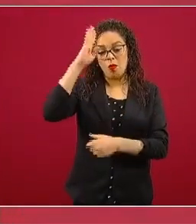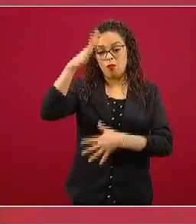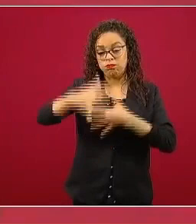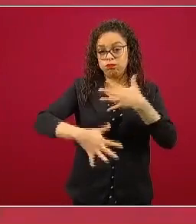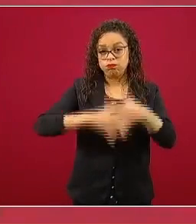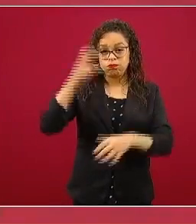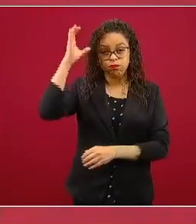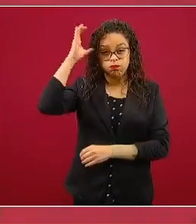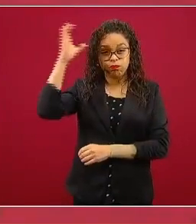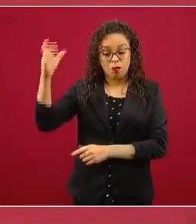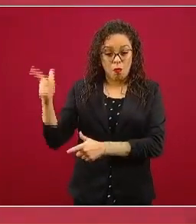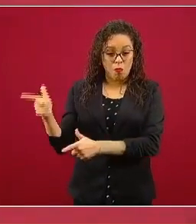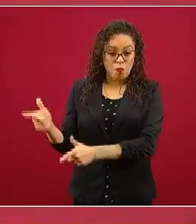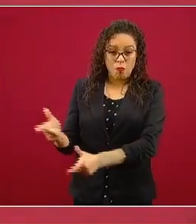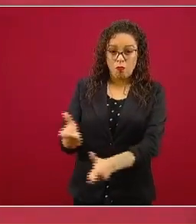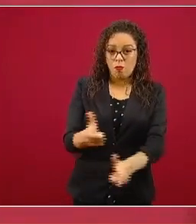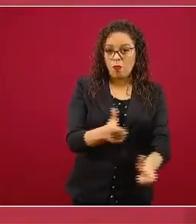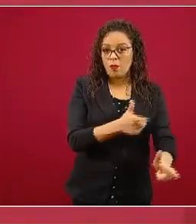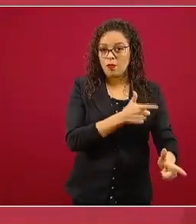por teléfono